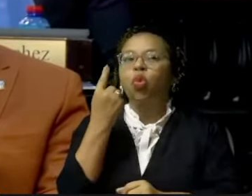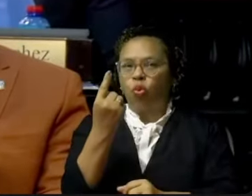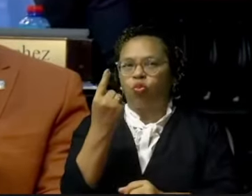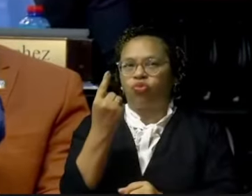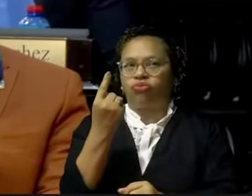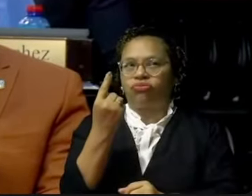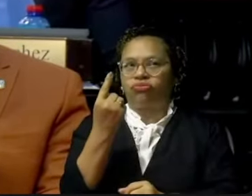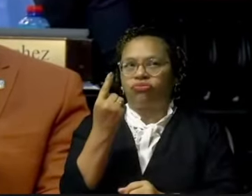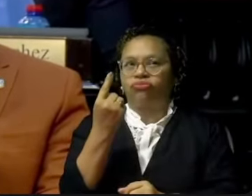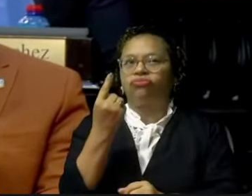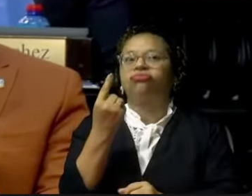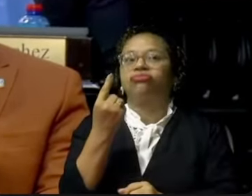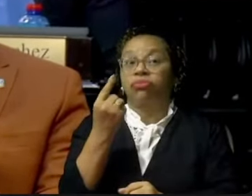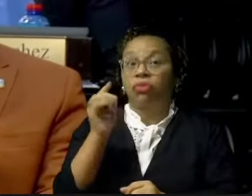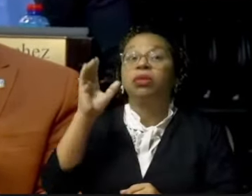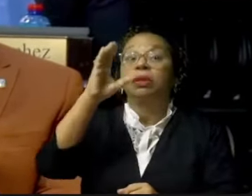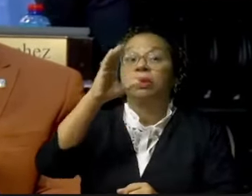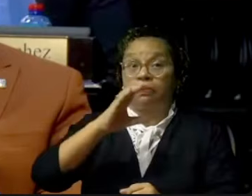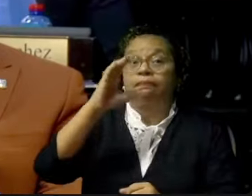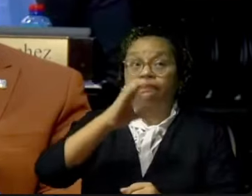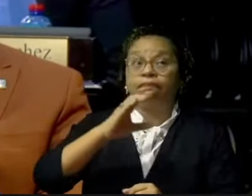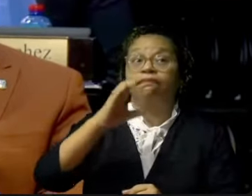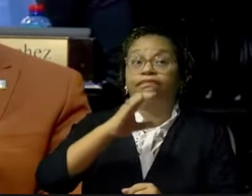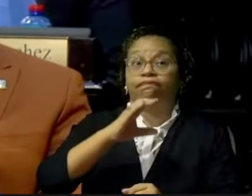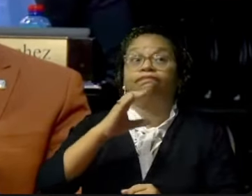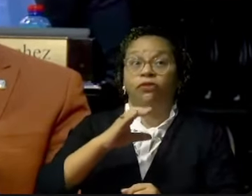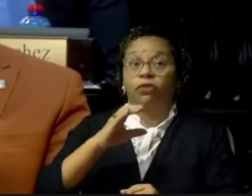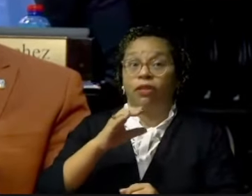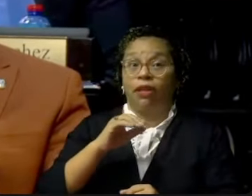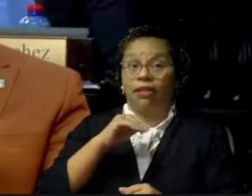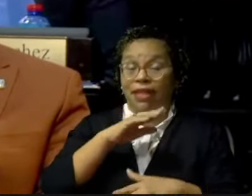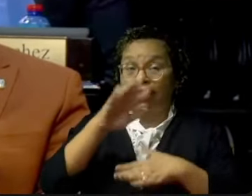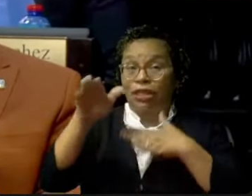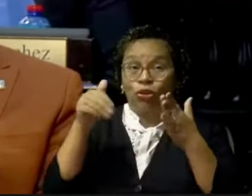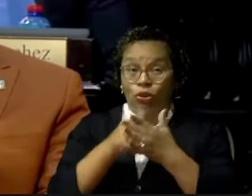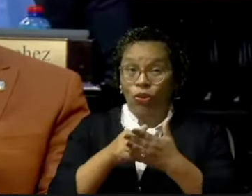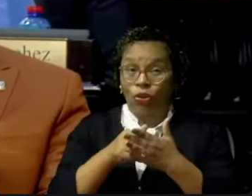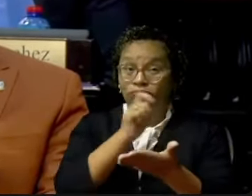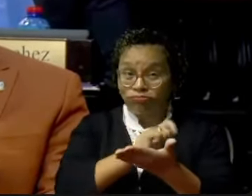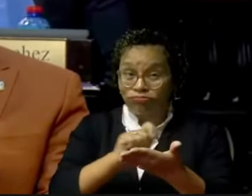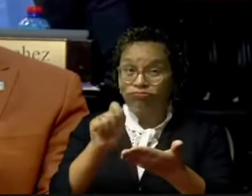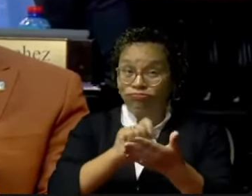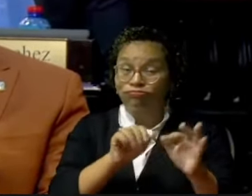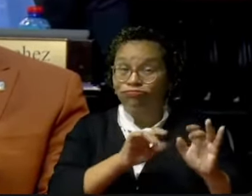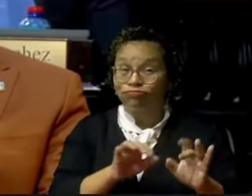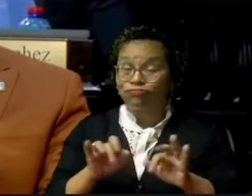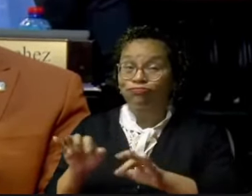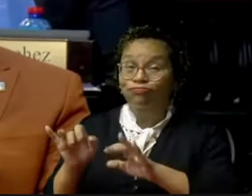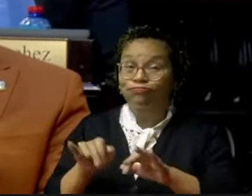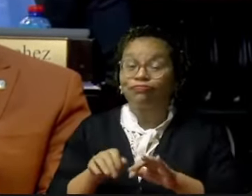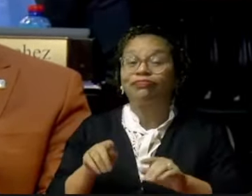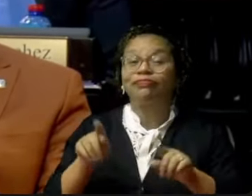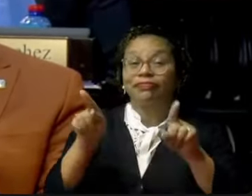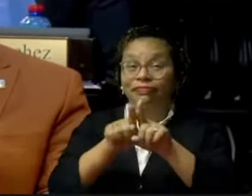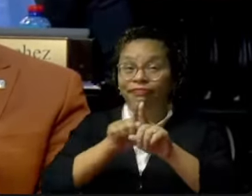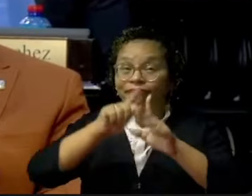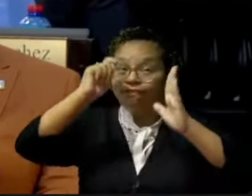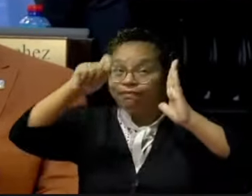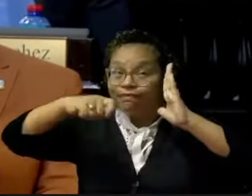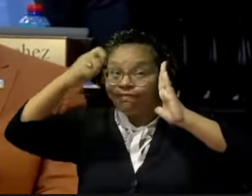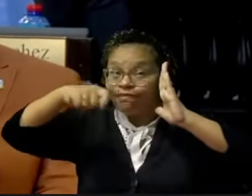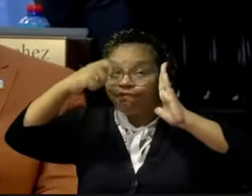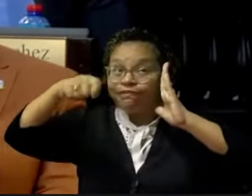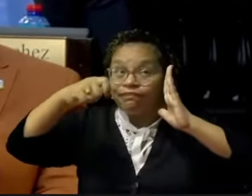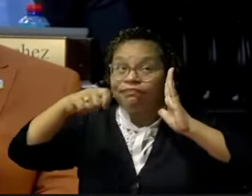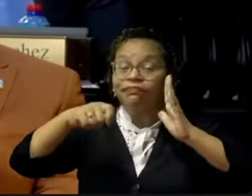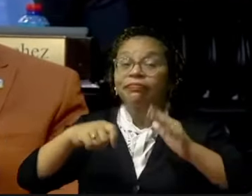único préstamo, y pueden buscar esa memoria histórica, aquí todo se escribe y se graba. Cedeño únicamente aquí se paró